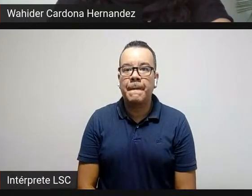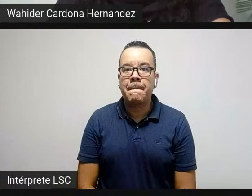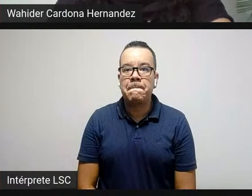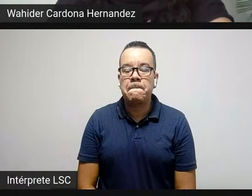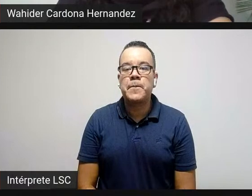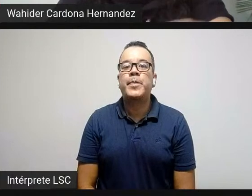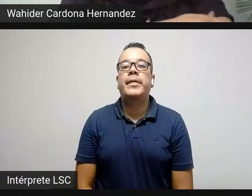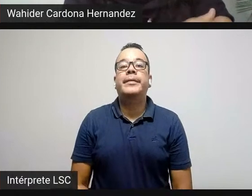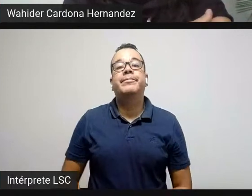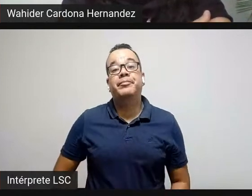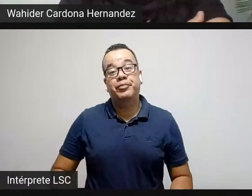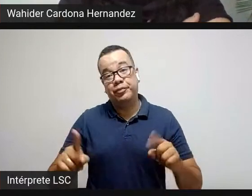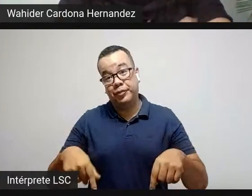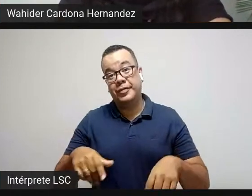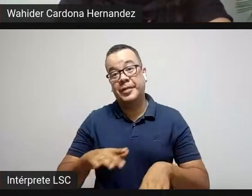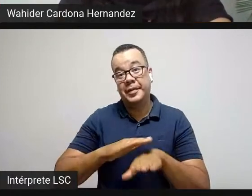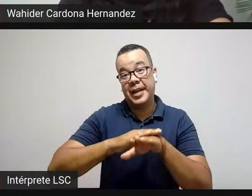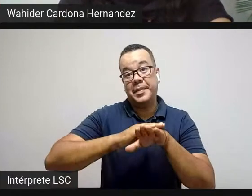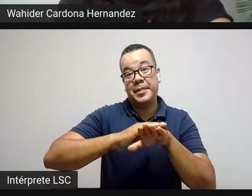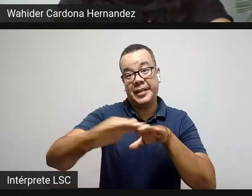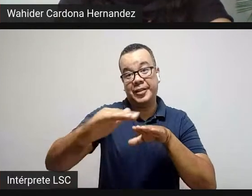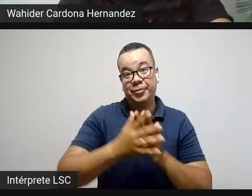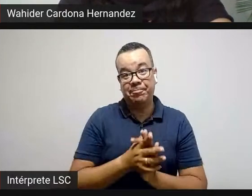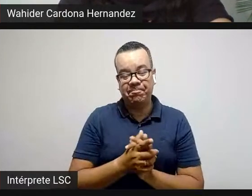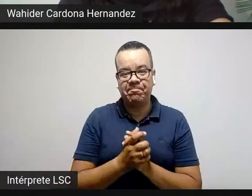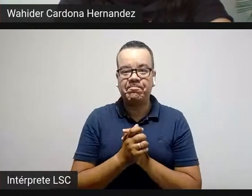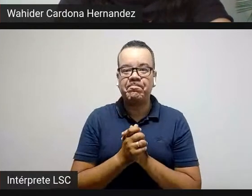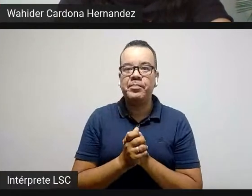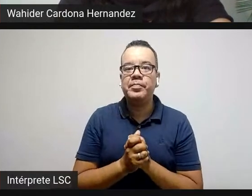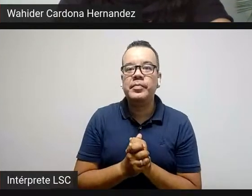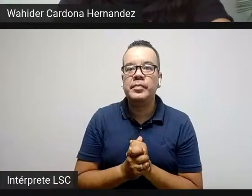mis invitaciones desde la Alianza Francesa de Pereira.